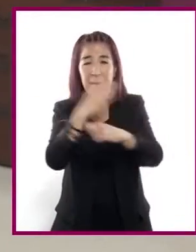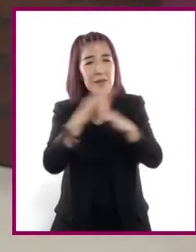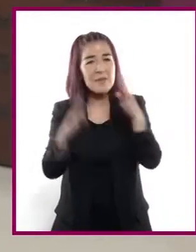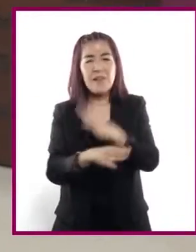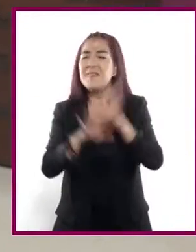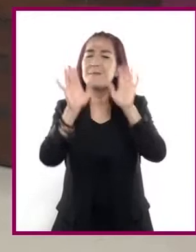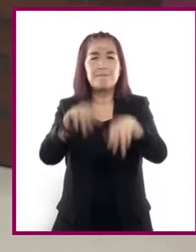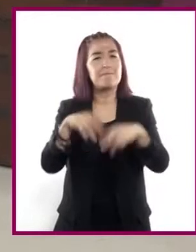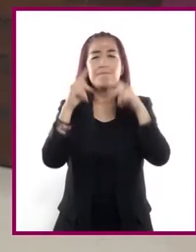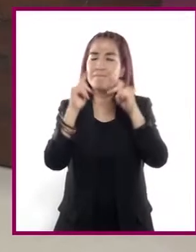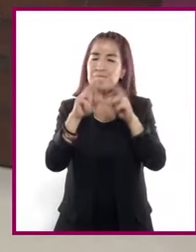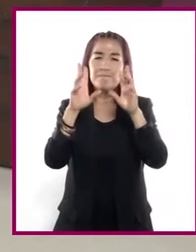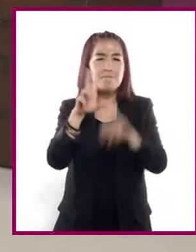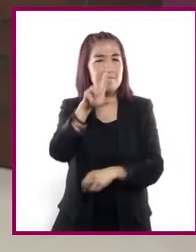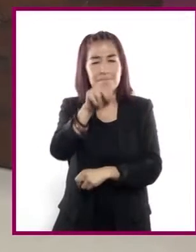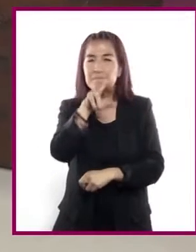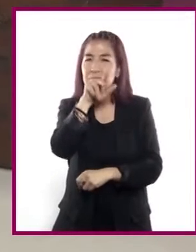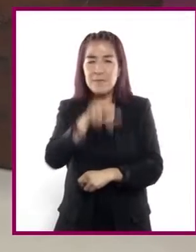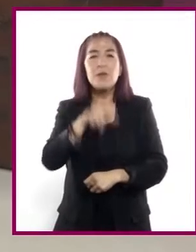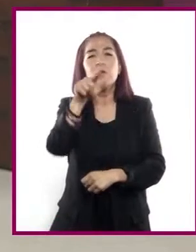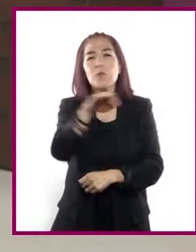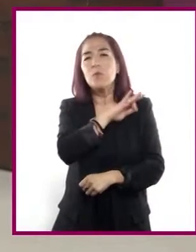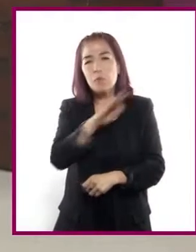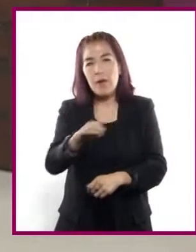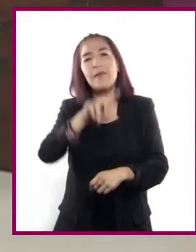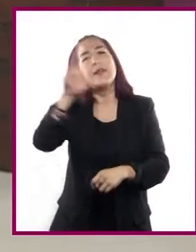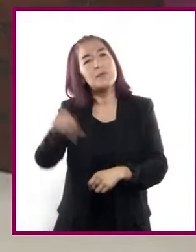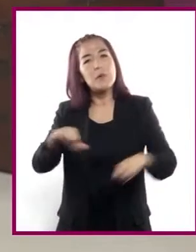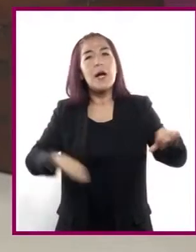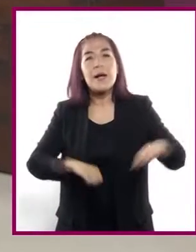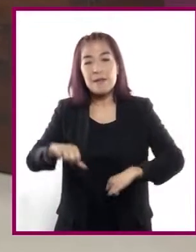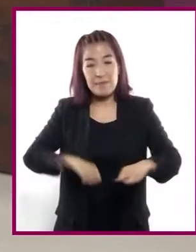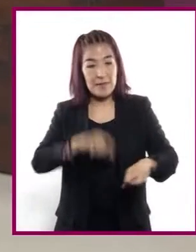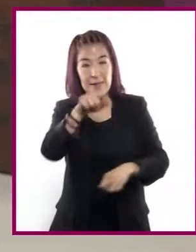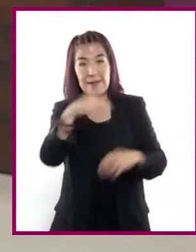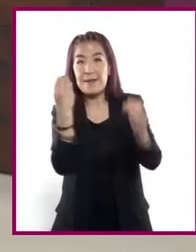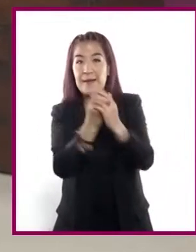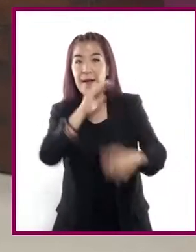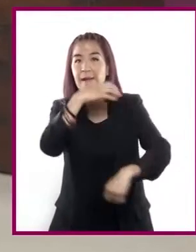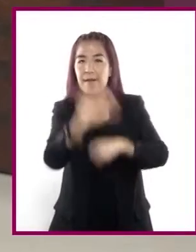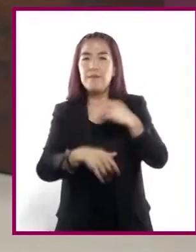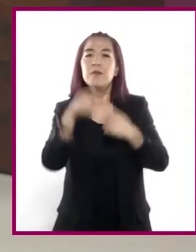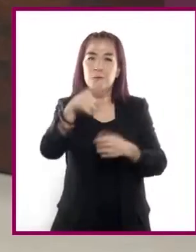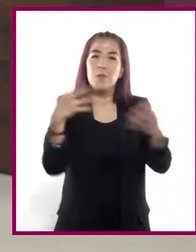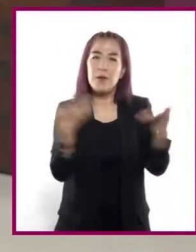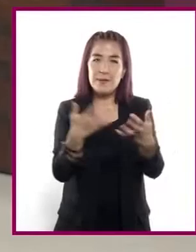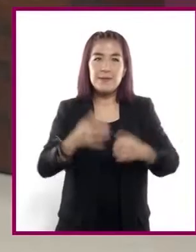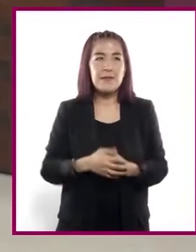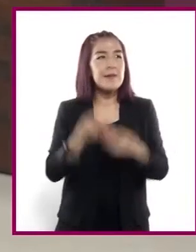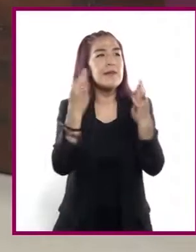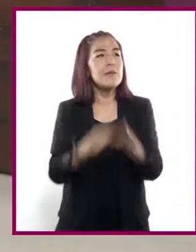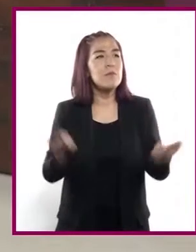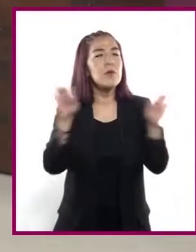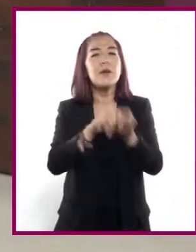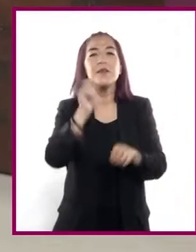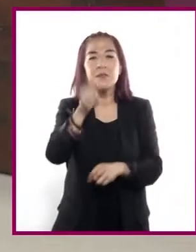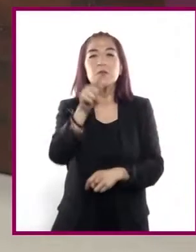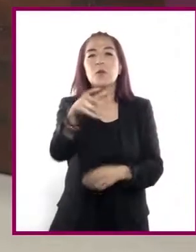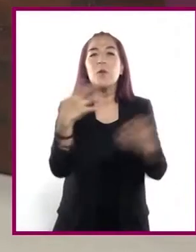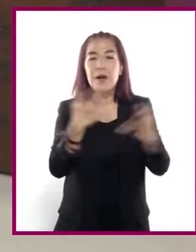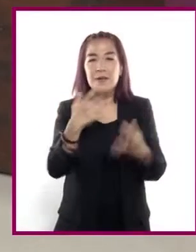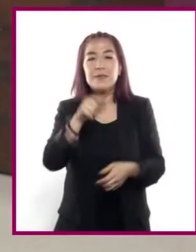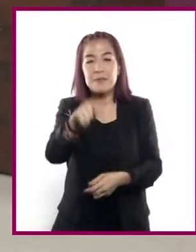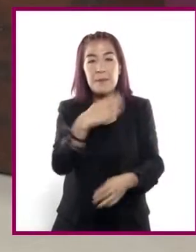no se preocupen. Pueden concluir las actividades al término de nuestra sesión. Lo importante es que hagan uso